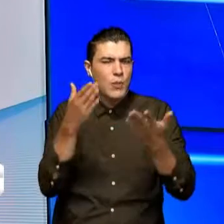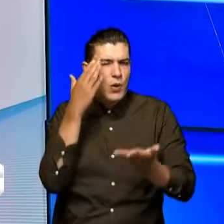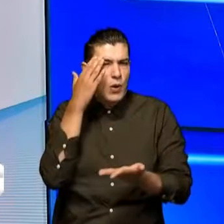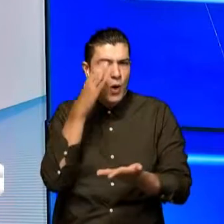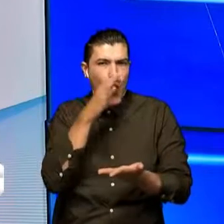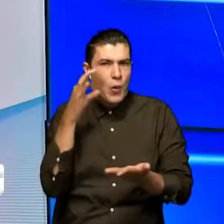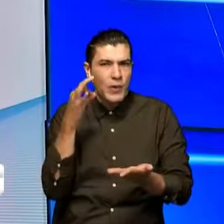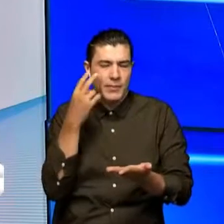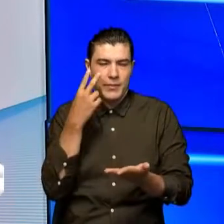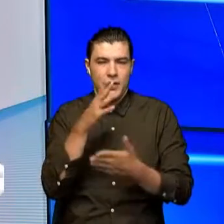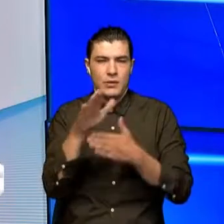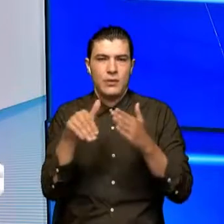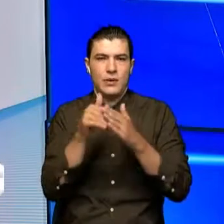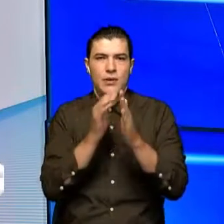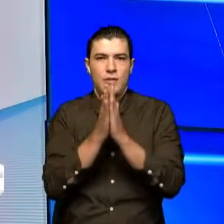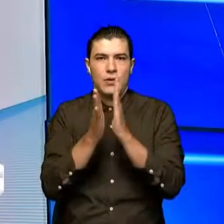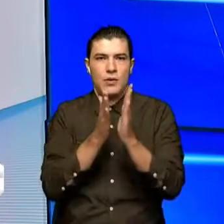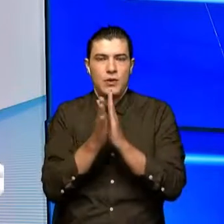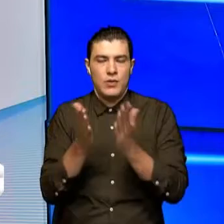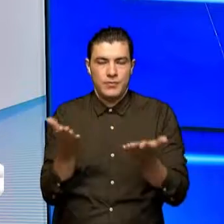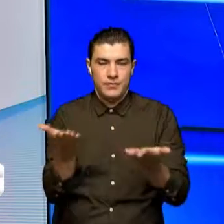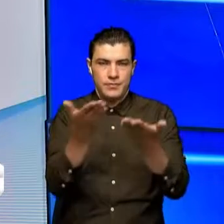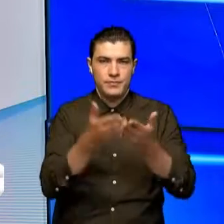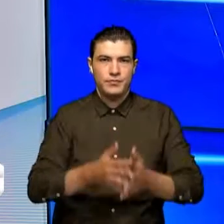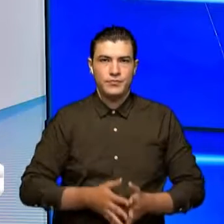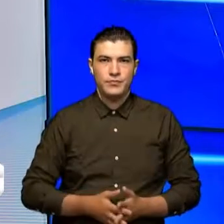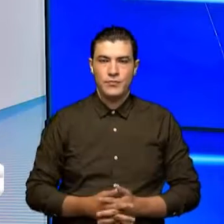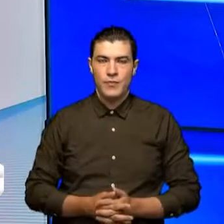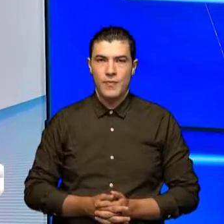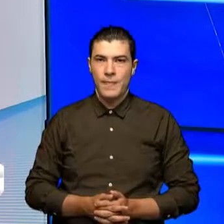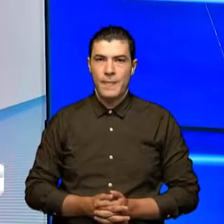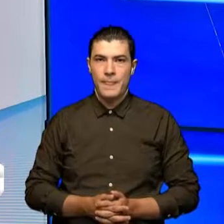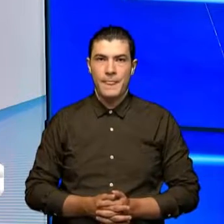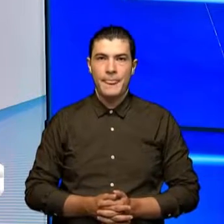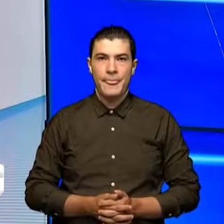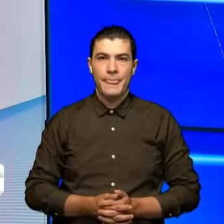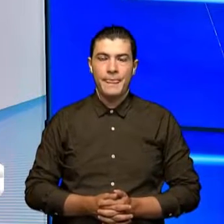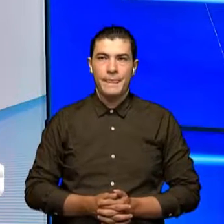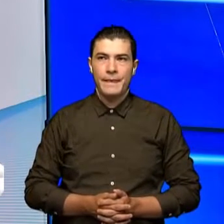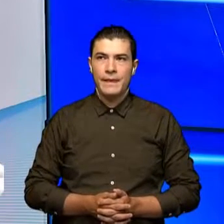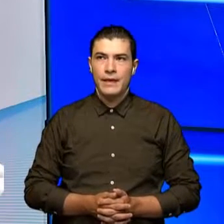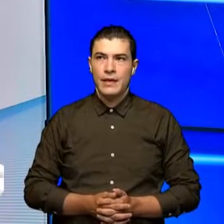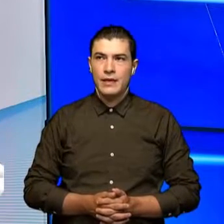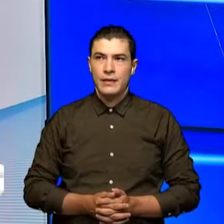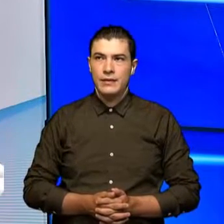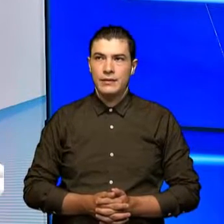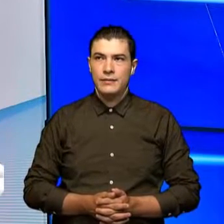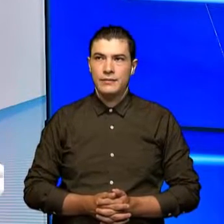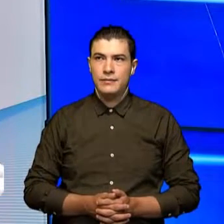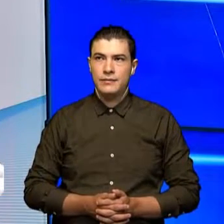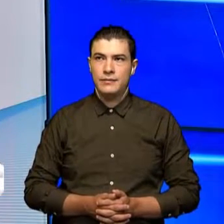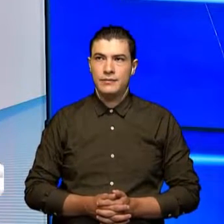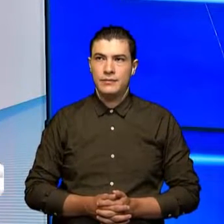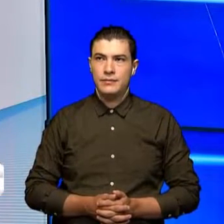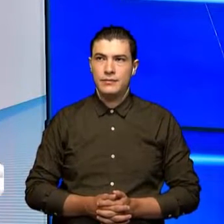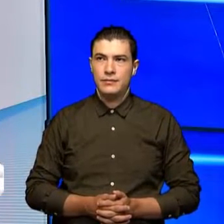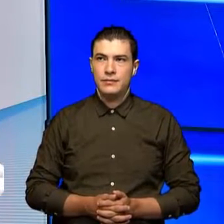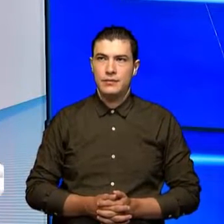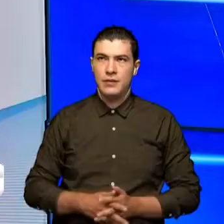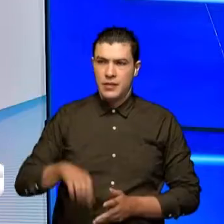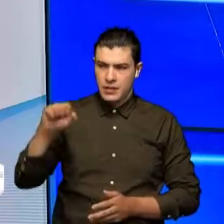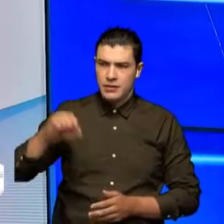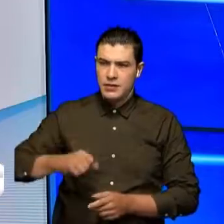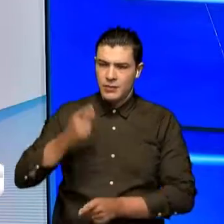detalles sobre lo que ha dicho el gobernador de santander luego de esta operación mariángel que dice el primer mandatario de los santandereanos sigue siendo